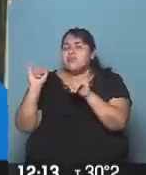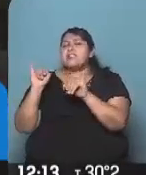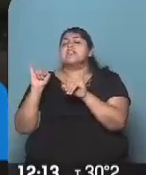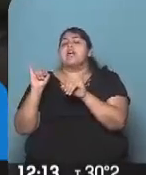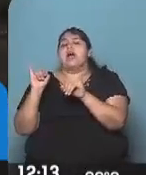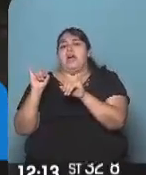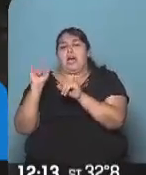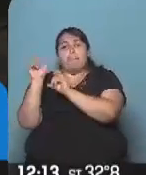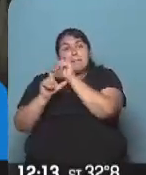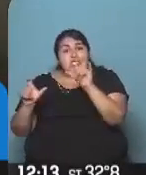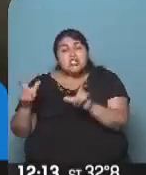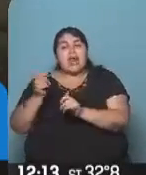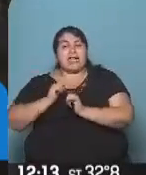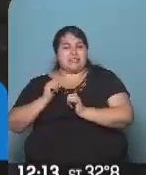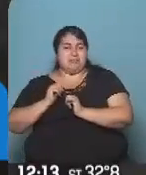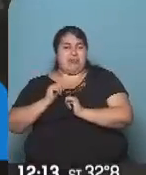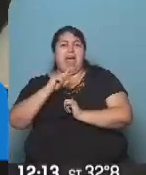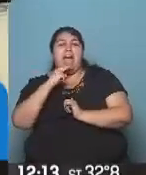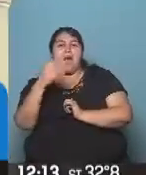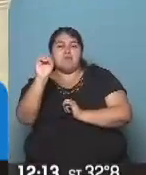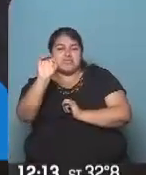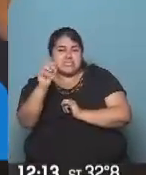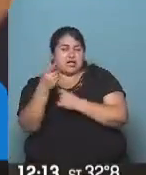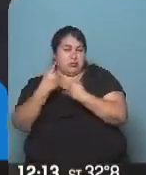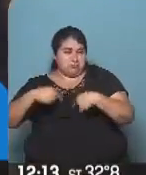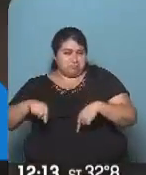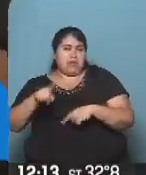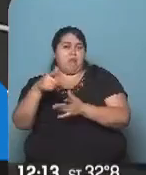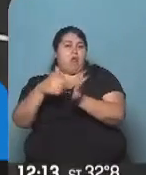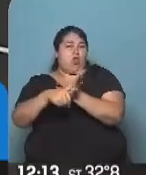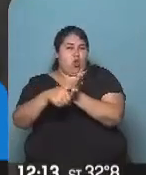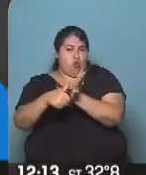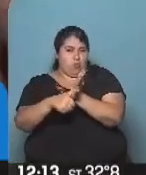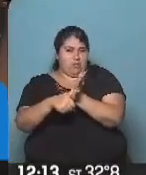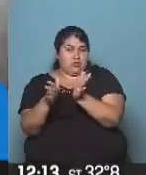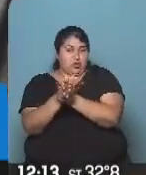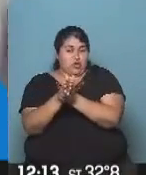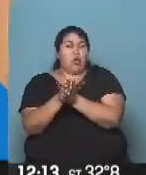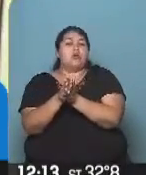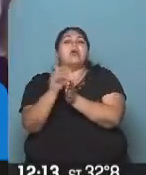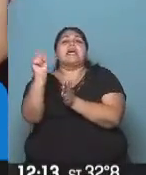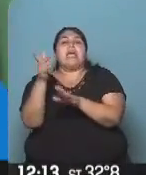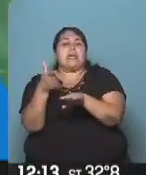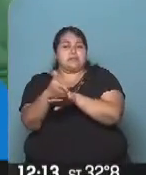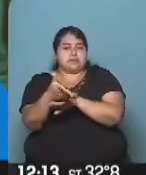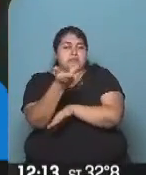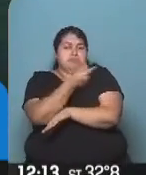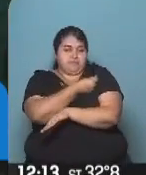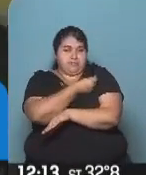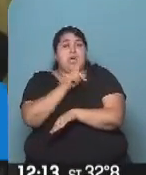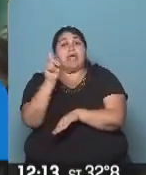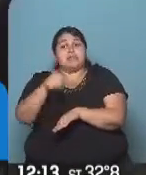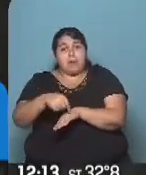aquí esperando a través de su apellido y su número de documento, quienes pueden ingresar. También están